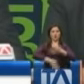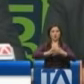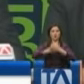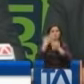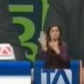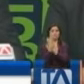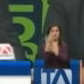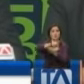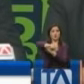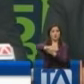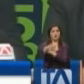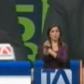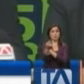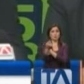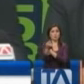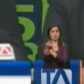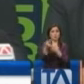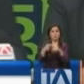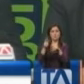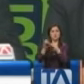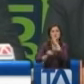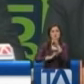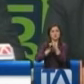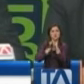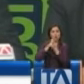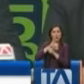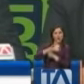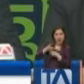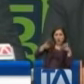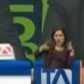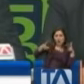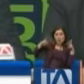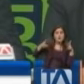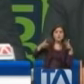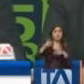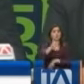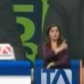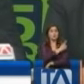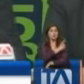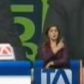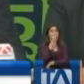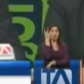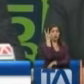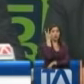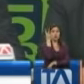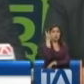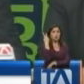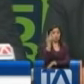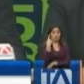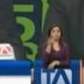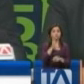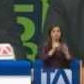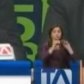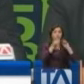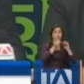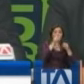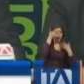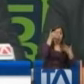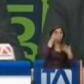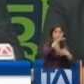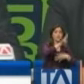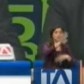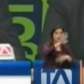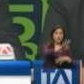de comunicación nacional e internacional, con los delegados de los dos movimientos, para